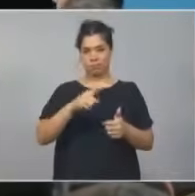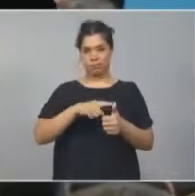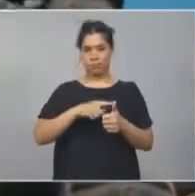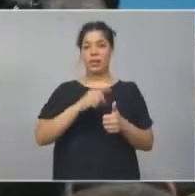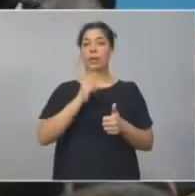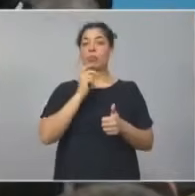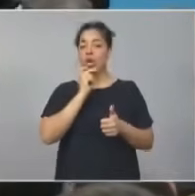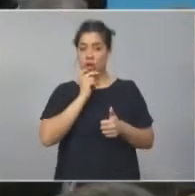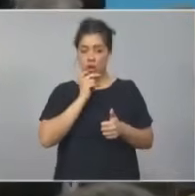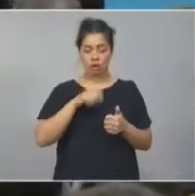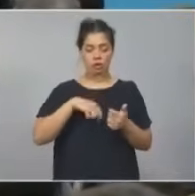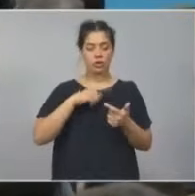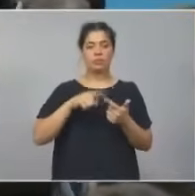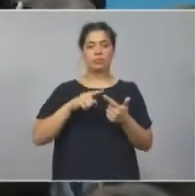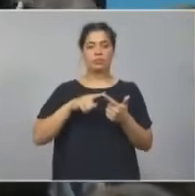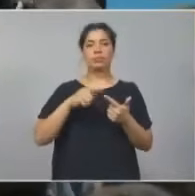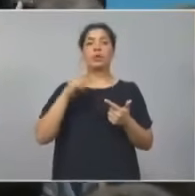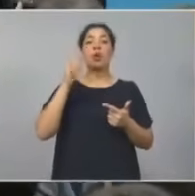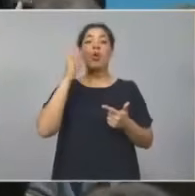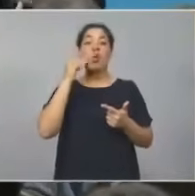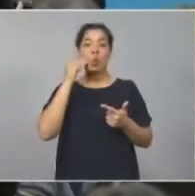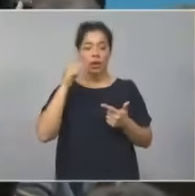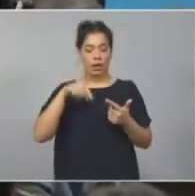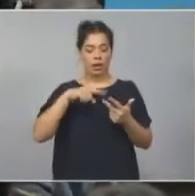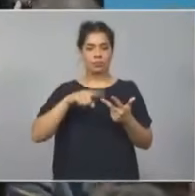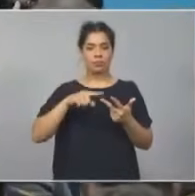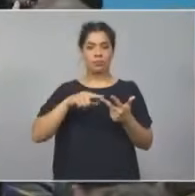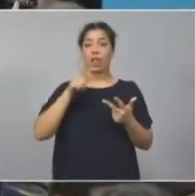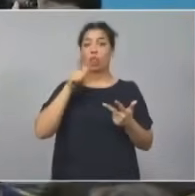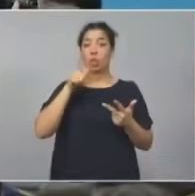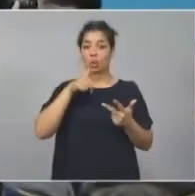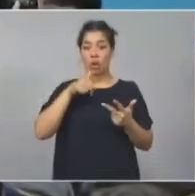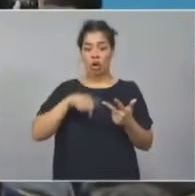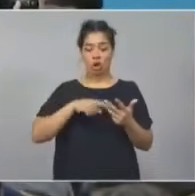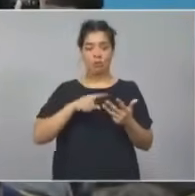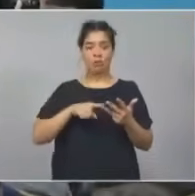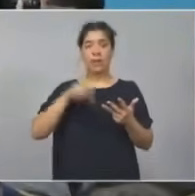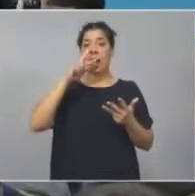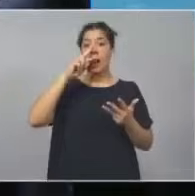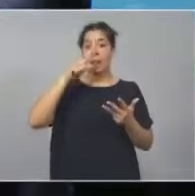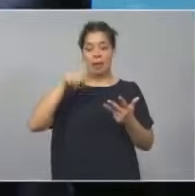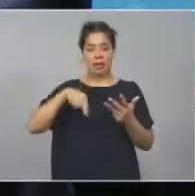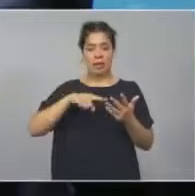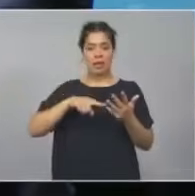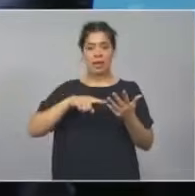de Hipólito Yrigoyen, Hurlingham, Ituzaingó, La Plata y Las Flores.